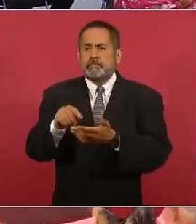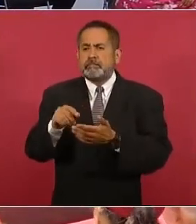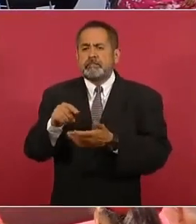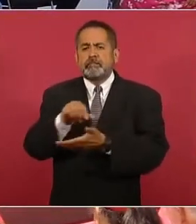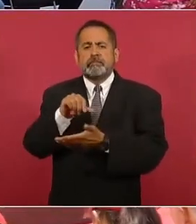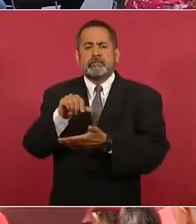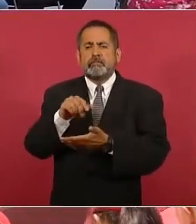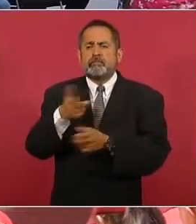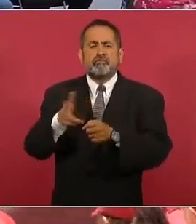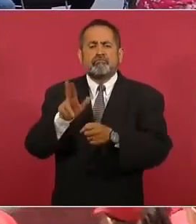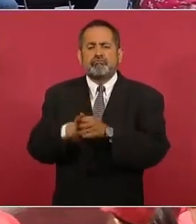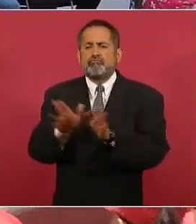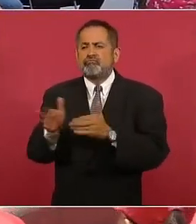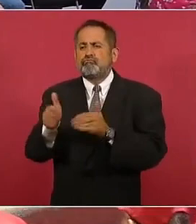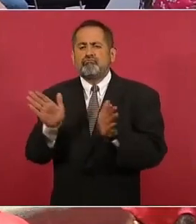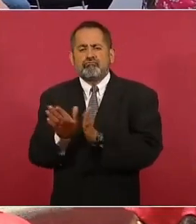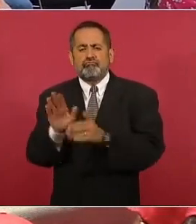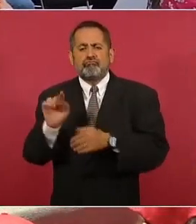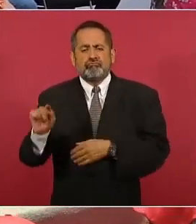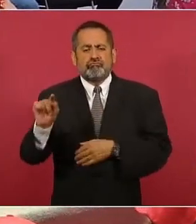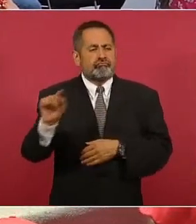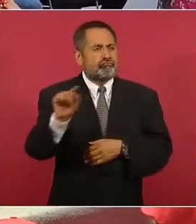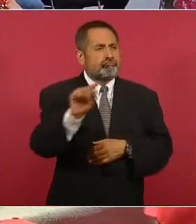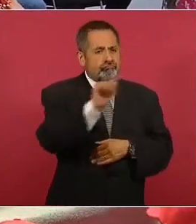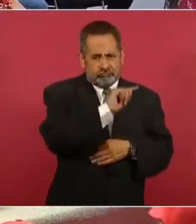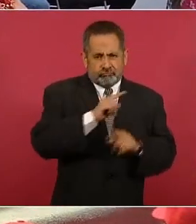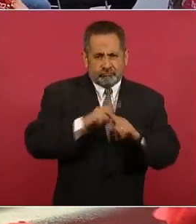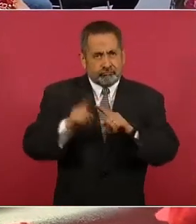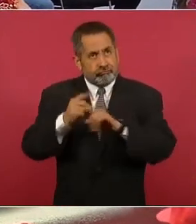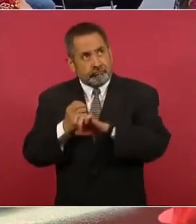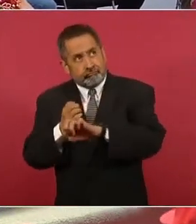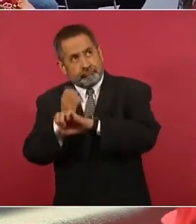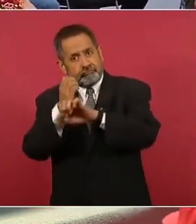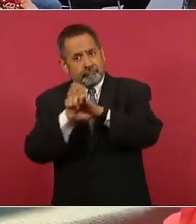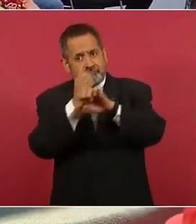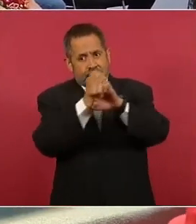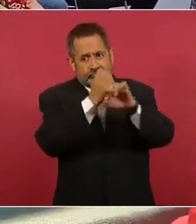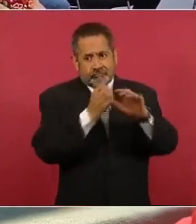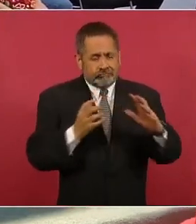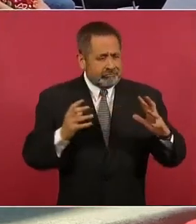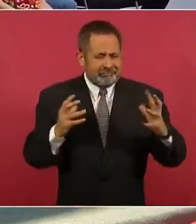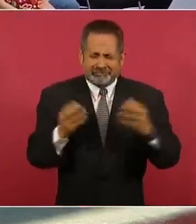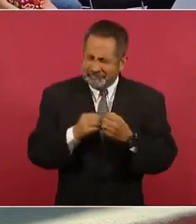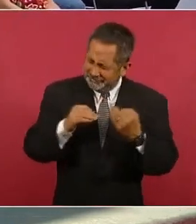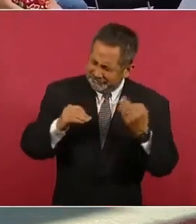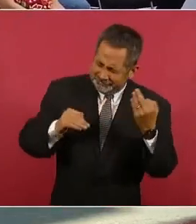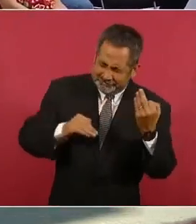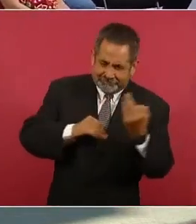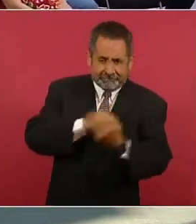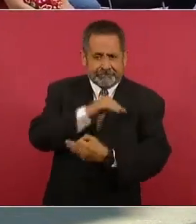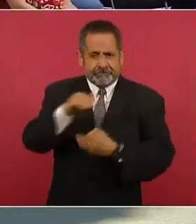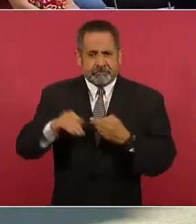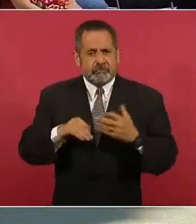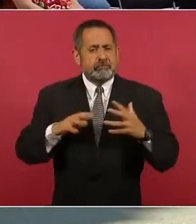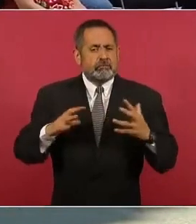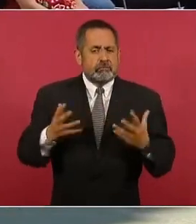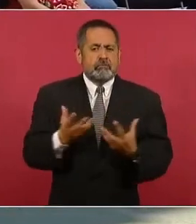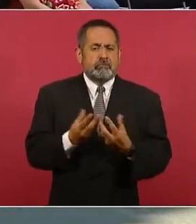de hospitales, en los gobiernos estatales, en fin, todos